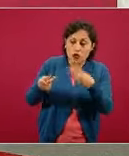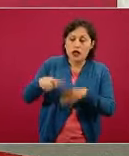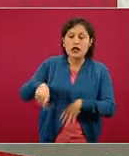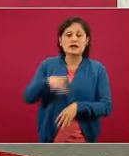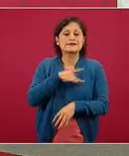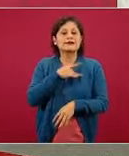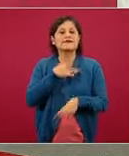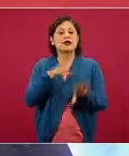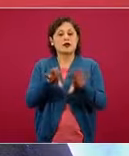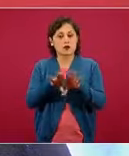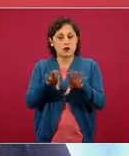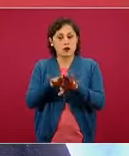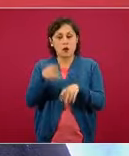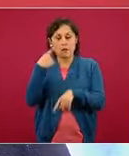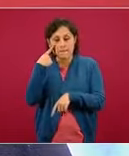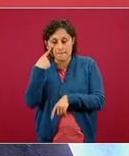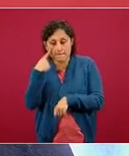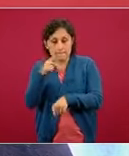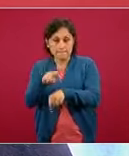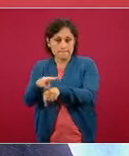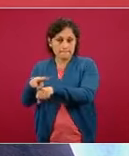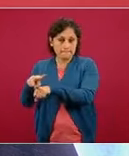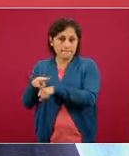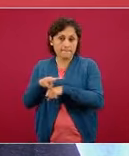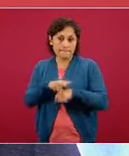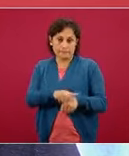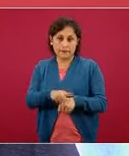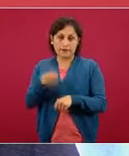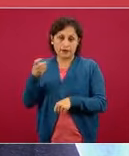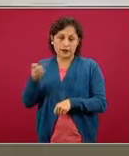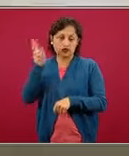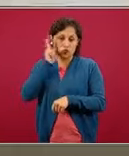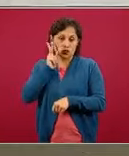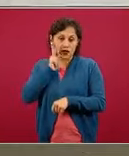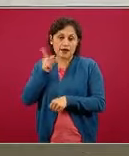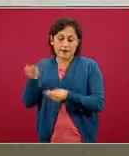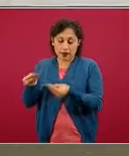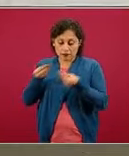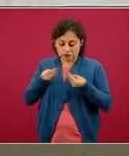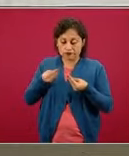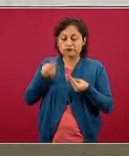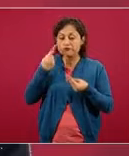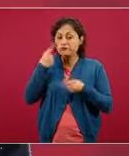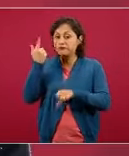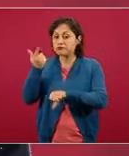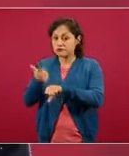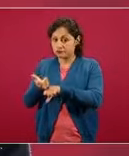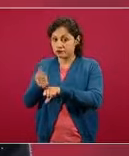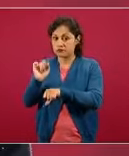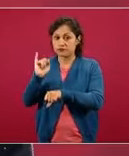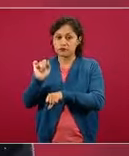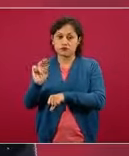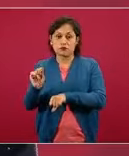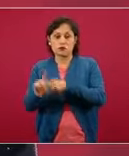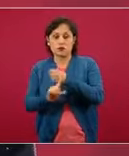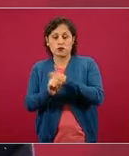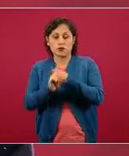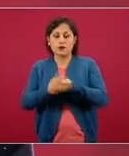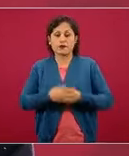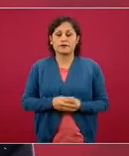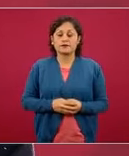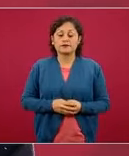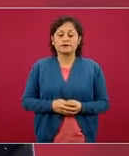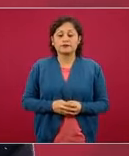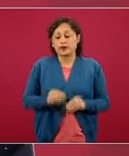signos o síntomas de alguna enfermedad que a través de una toma de muestra nos podría evidenciar la presencia de algún problema. Vamos a